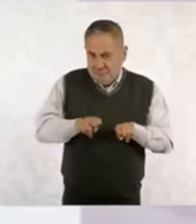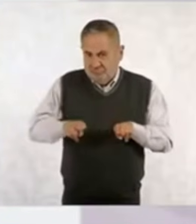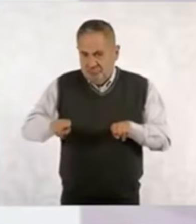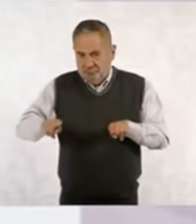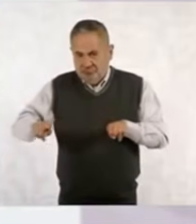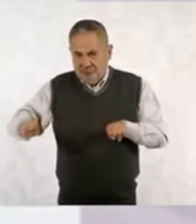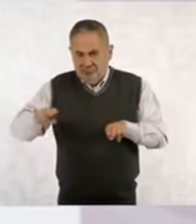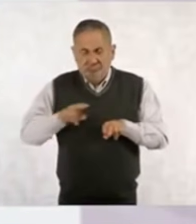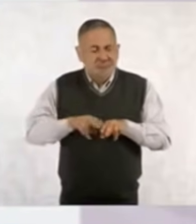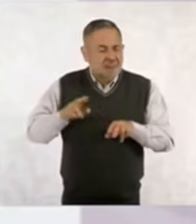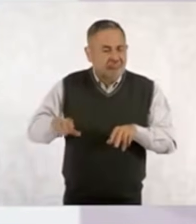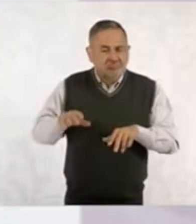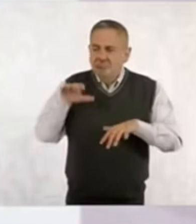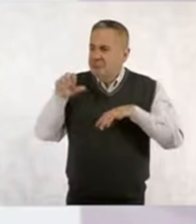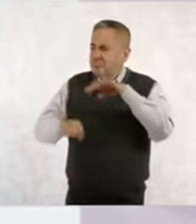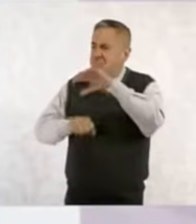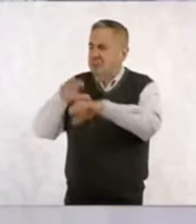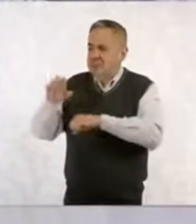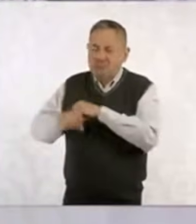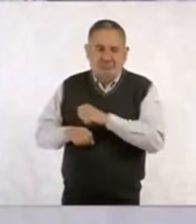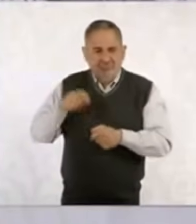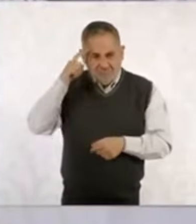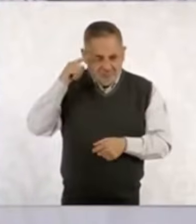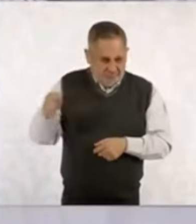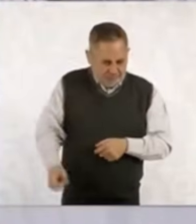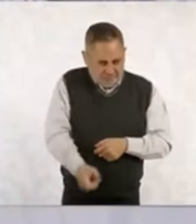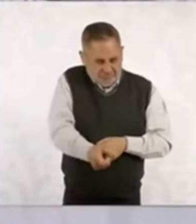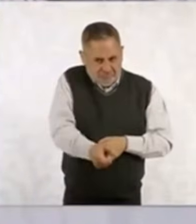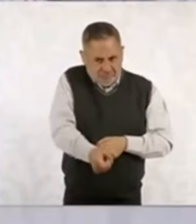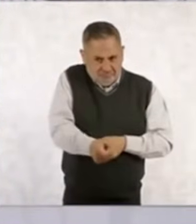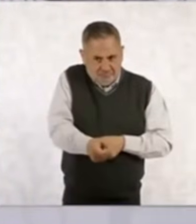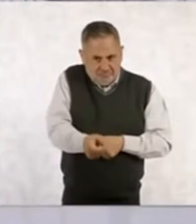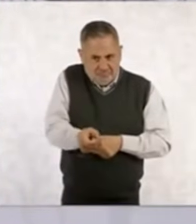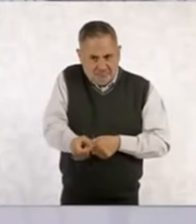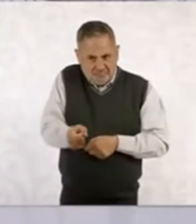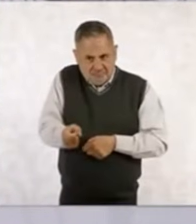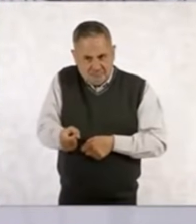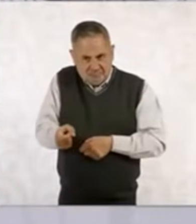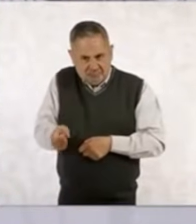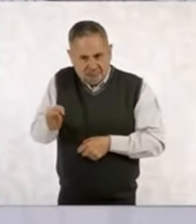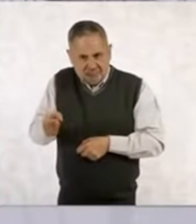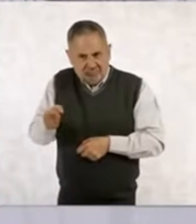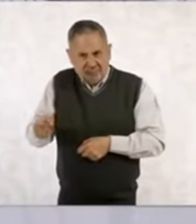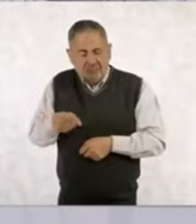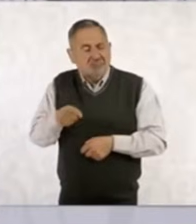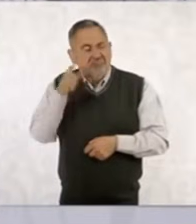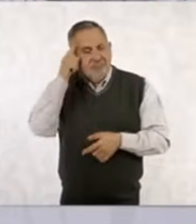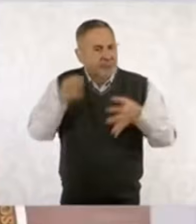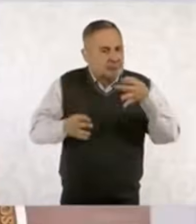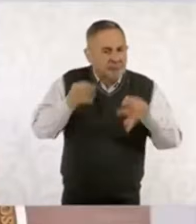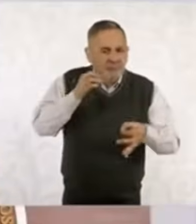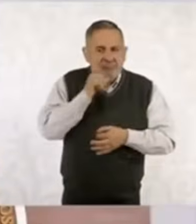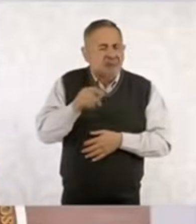de aquellos que habían detenido y los aniquilaban sin juicio por el solo hecho de pensar distinto.